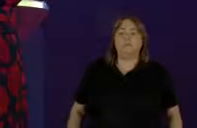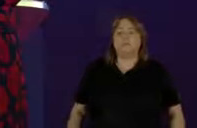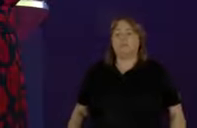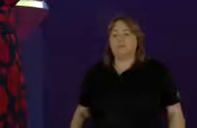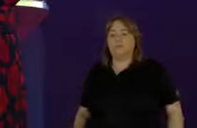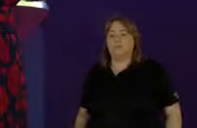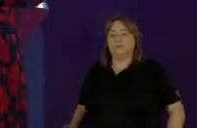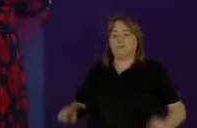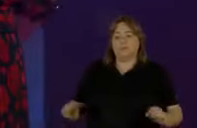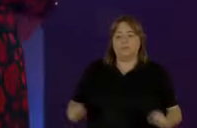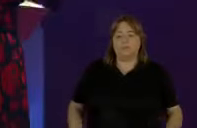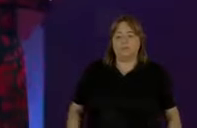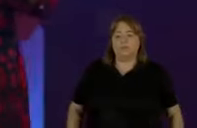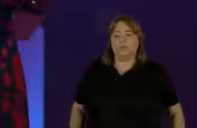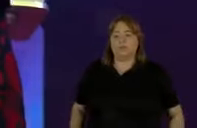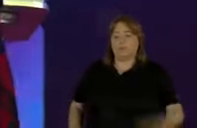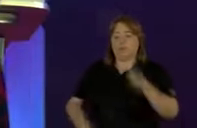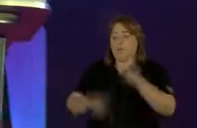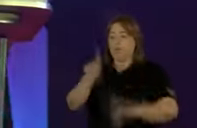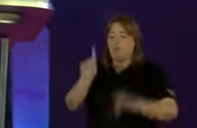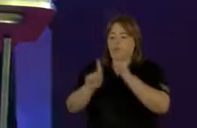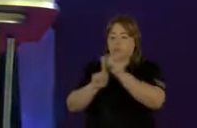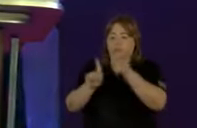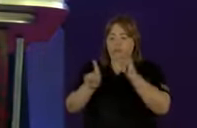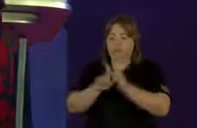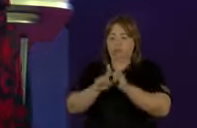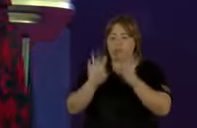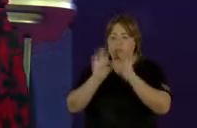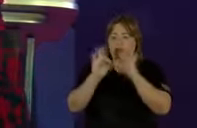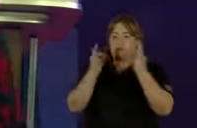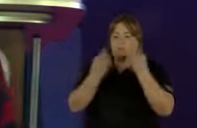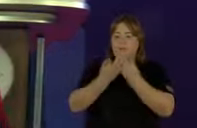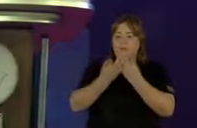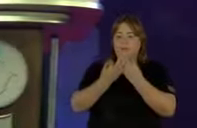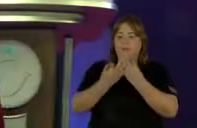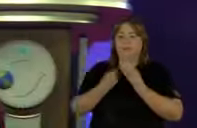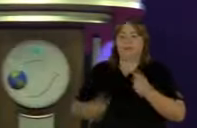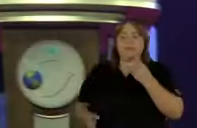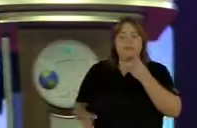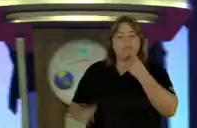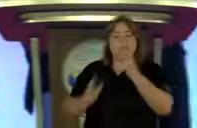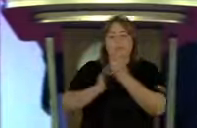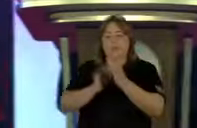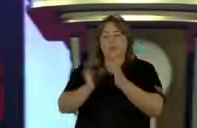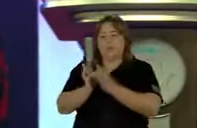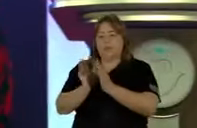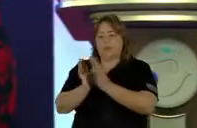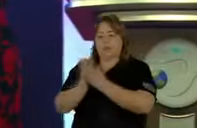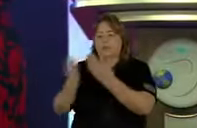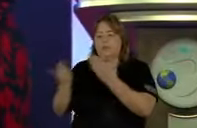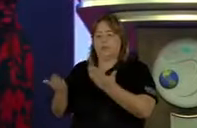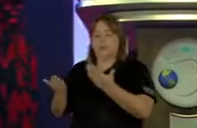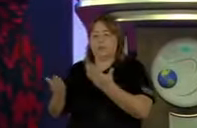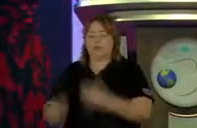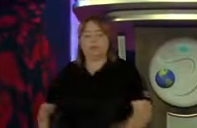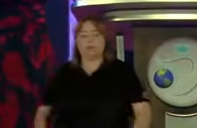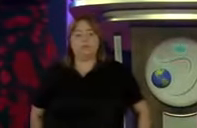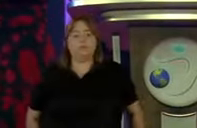No podemos traicionar nuestra familia. Somos, la Biblia dice más, que nos tenemos que preferir.